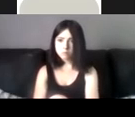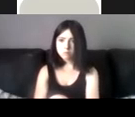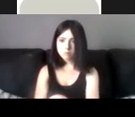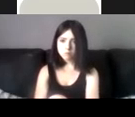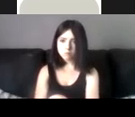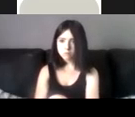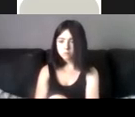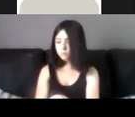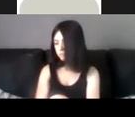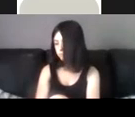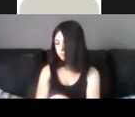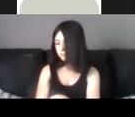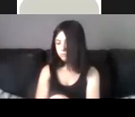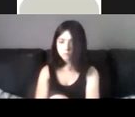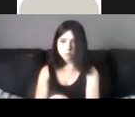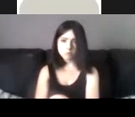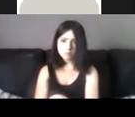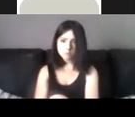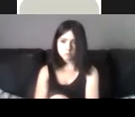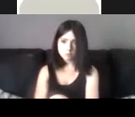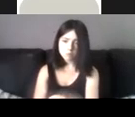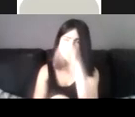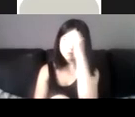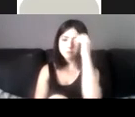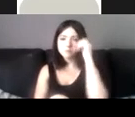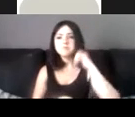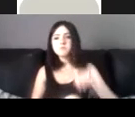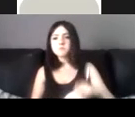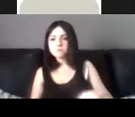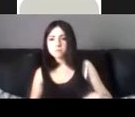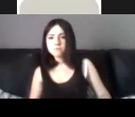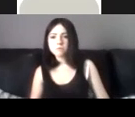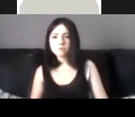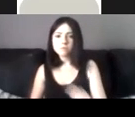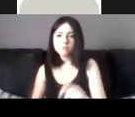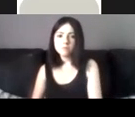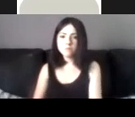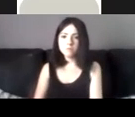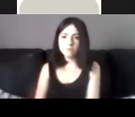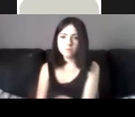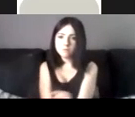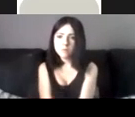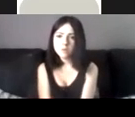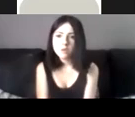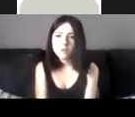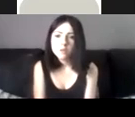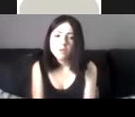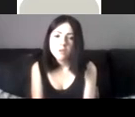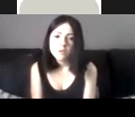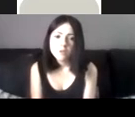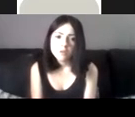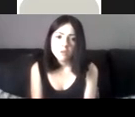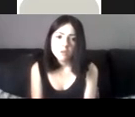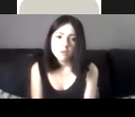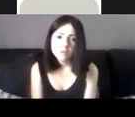las columnas de opiniones. Primero es el recurso lingüístico, que tiene que estar basado en la palabra. Dice, el estilo, la manera